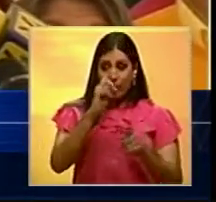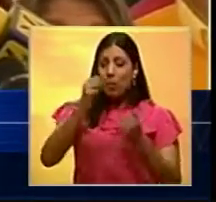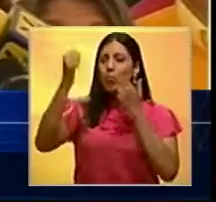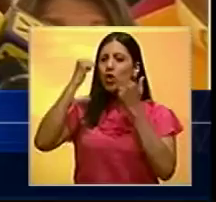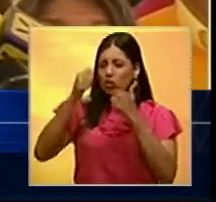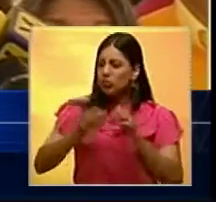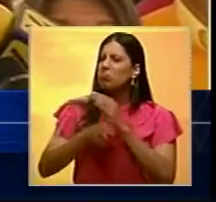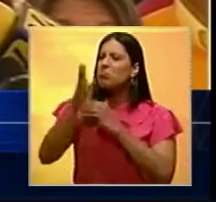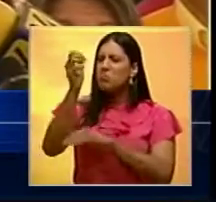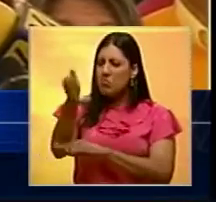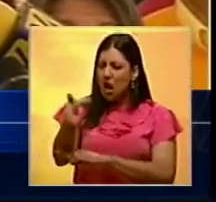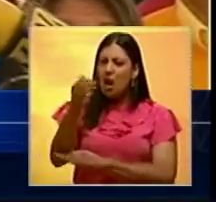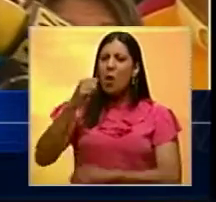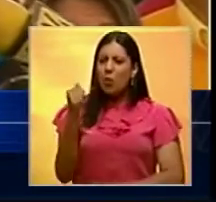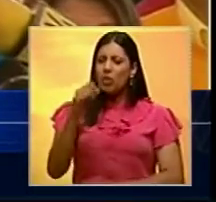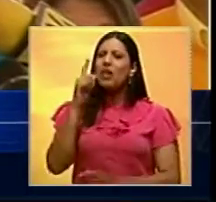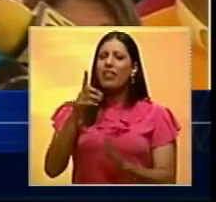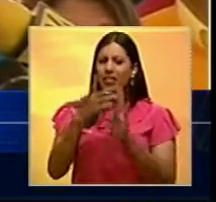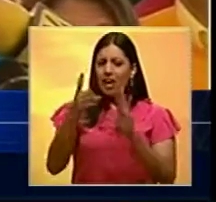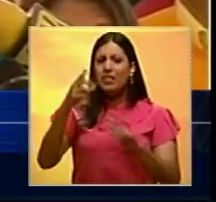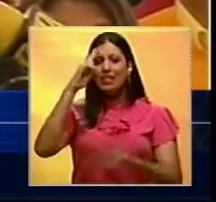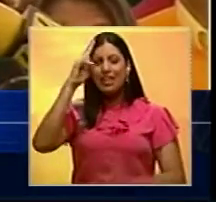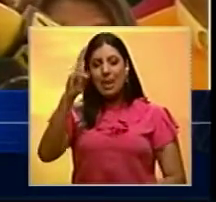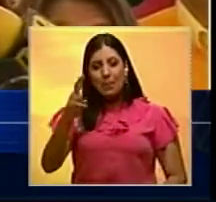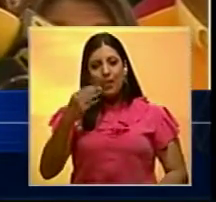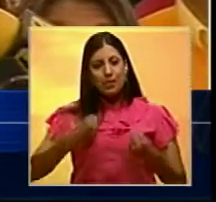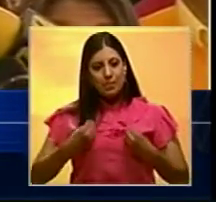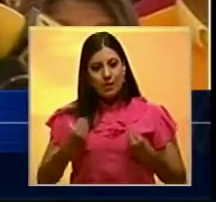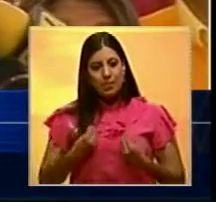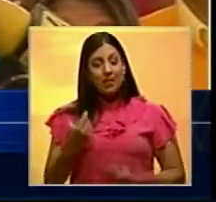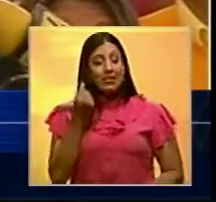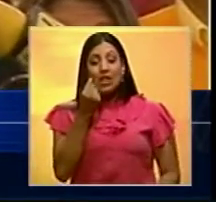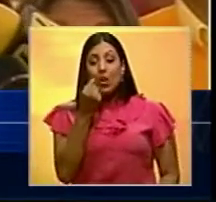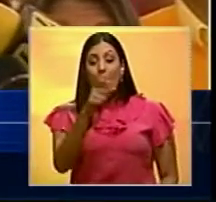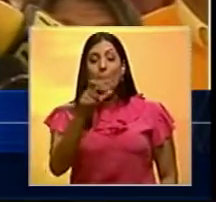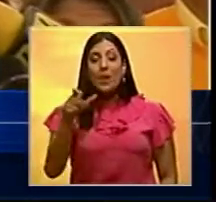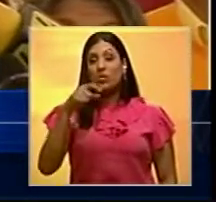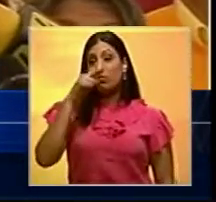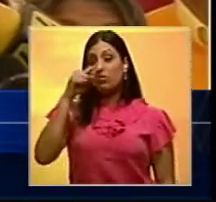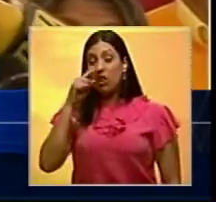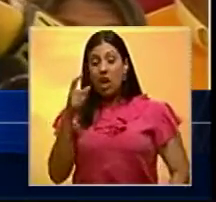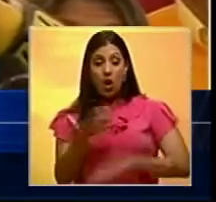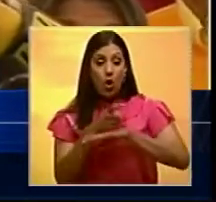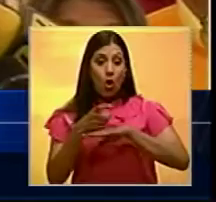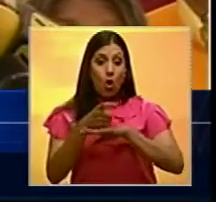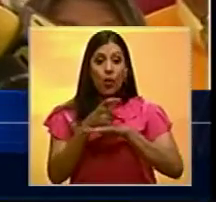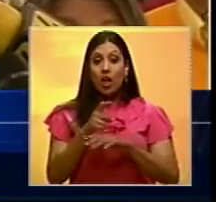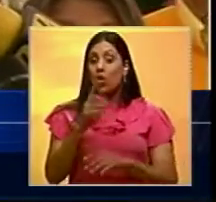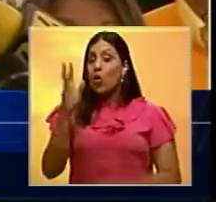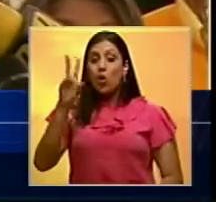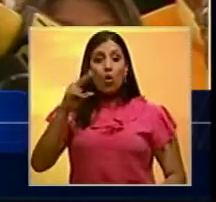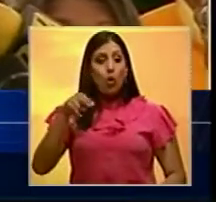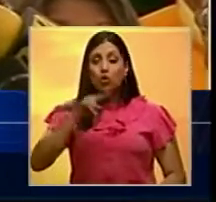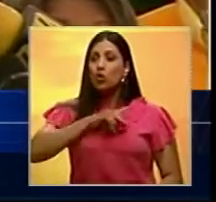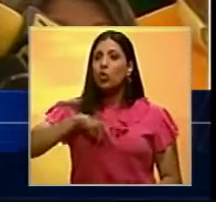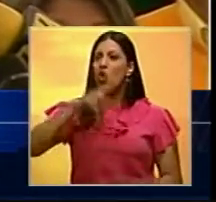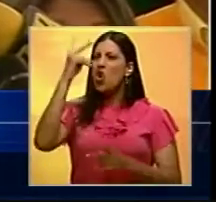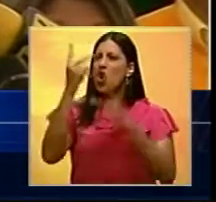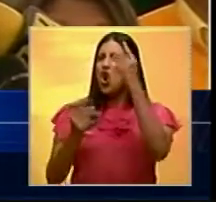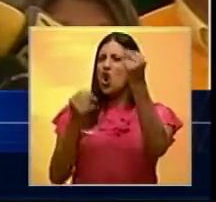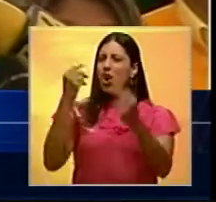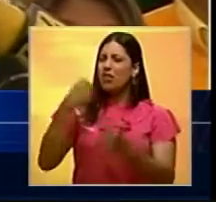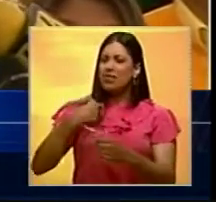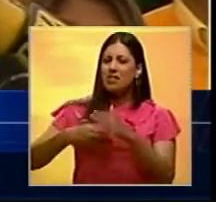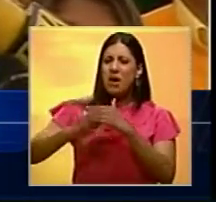los cuerpos de seguridad para que en Venezuela se respete la vida. Ningún burócrata de la Sala Constitucional nos va a impedir a